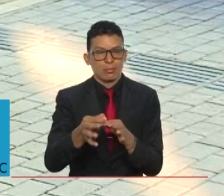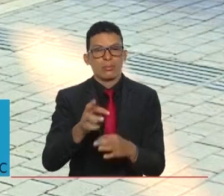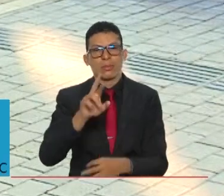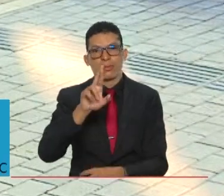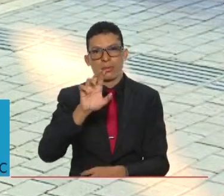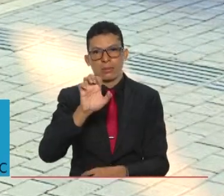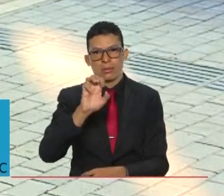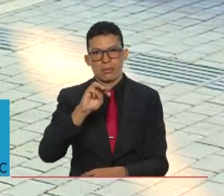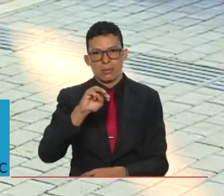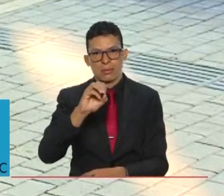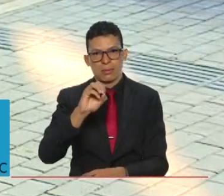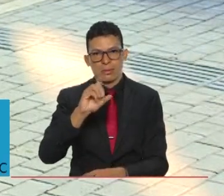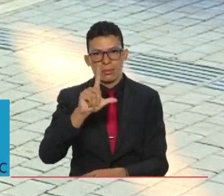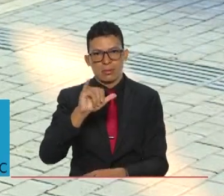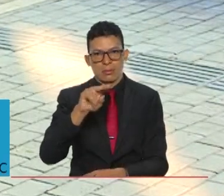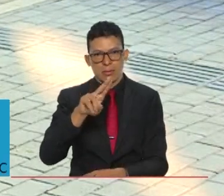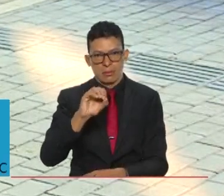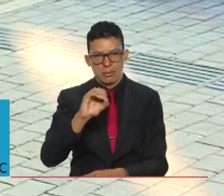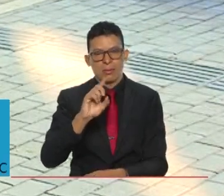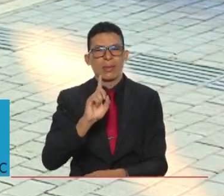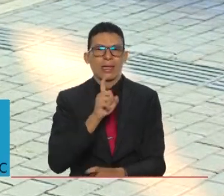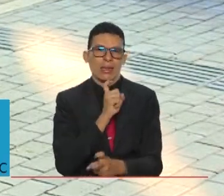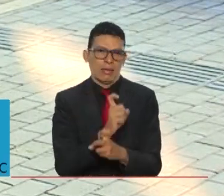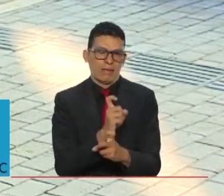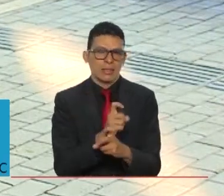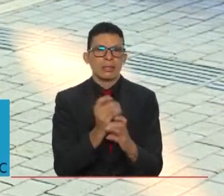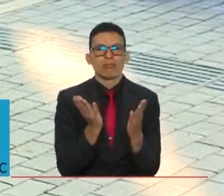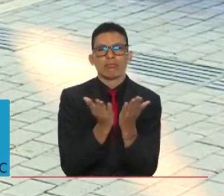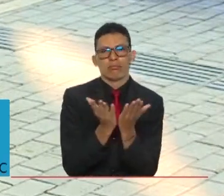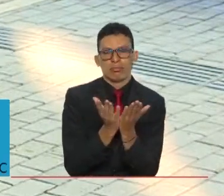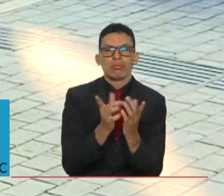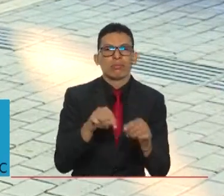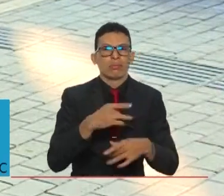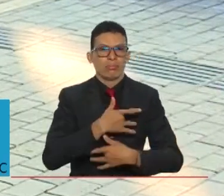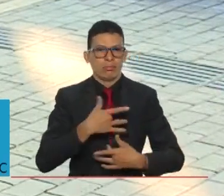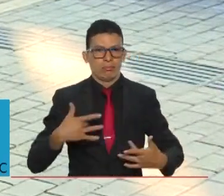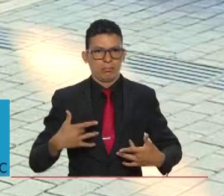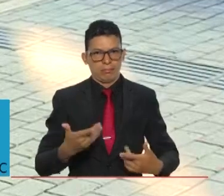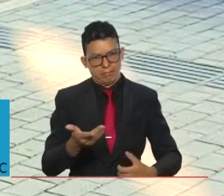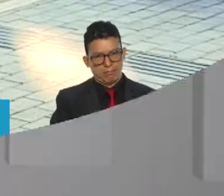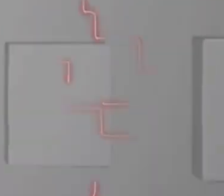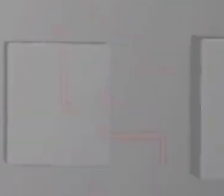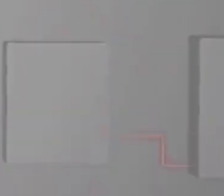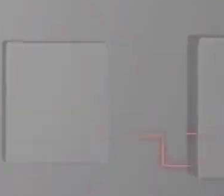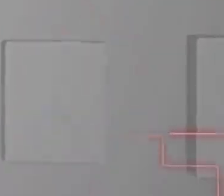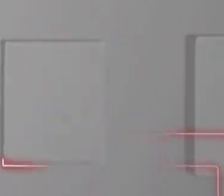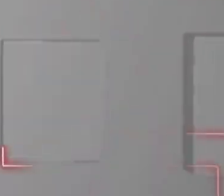Remolino. Allí tienen dificultades con la educación y con la salud. Veamos.